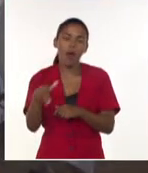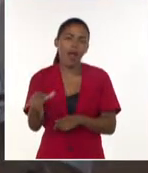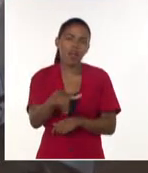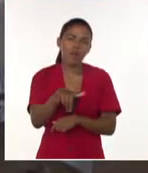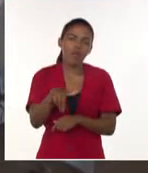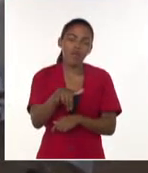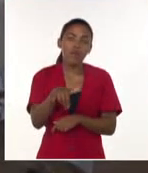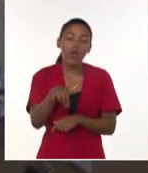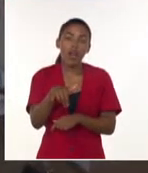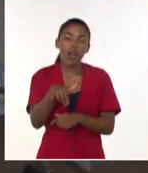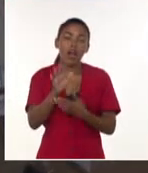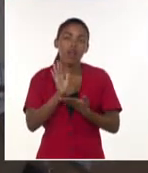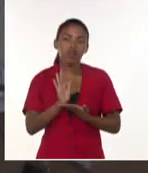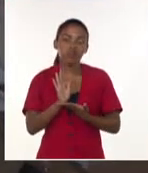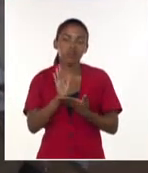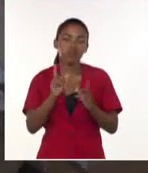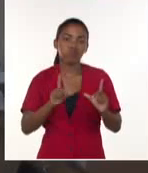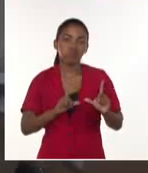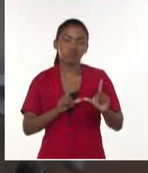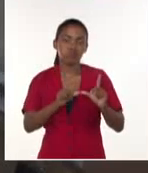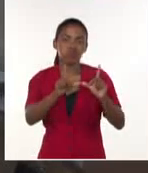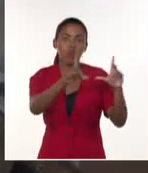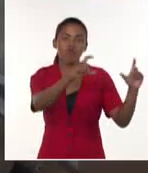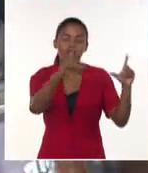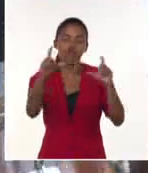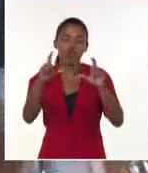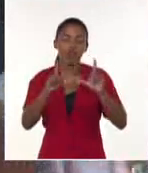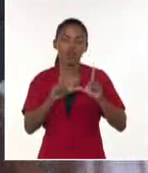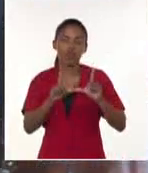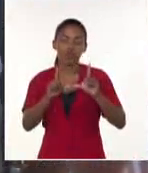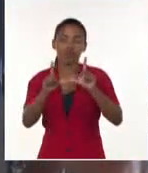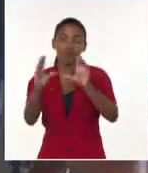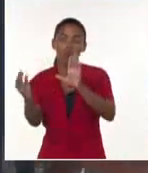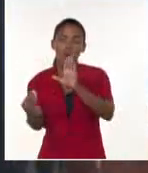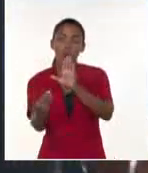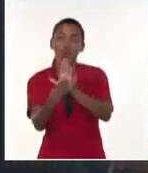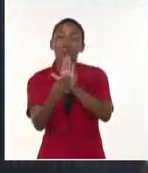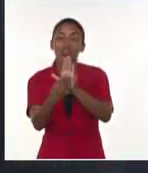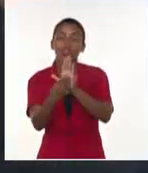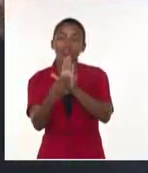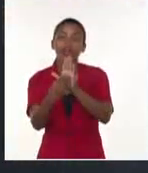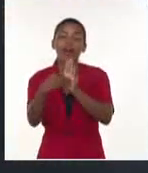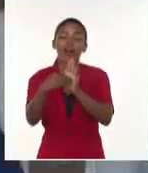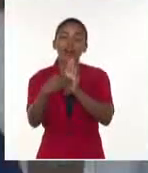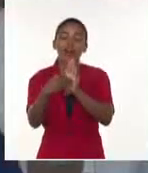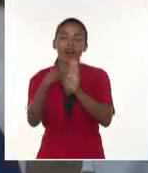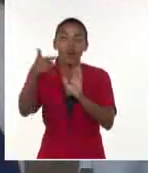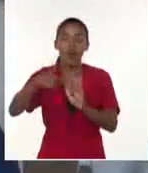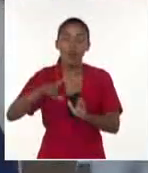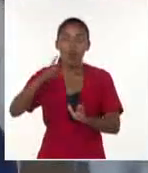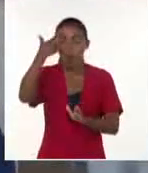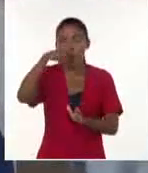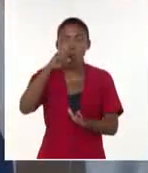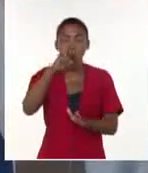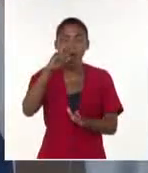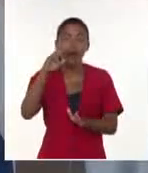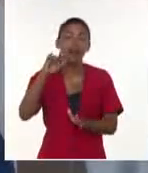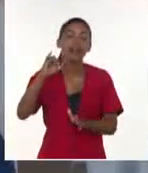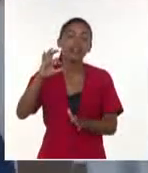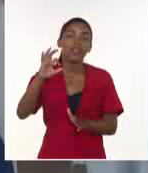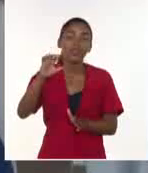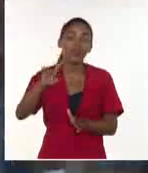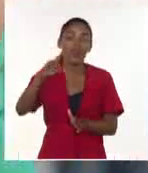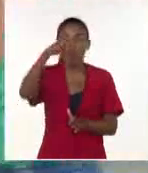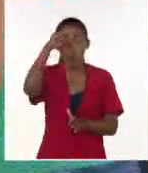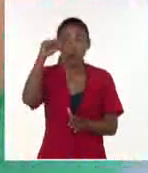se les entregó un retrato del mayor general del Ejército Libertador cubano, Juan Ríos Rivera, puertorriqueño que